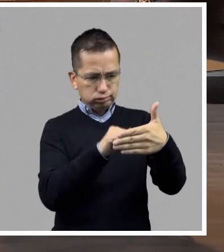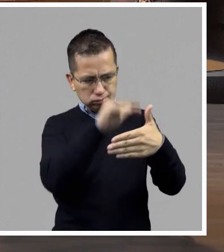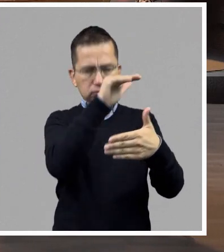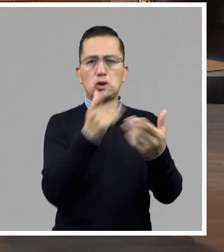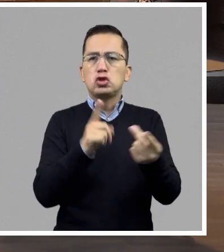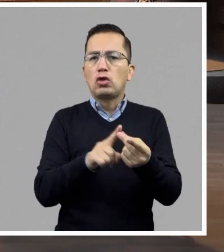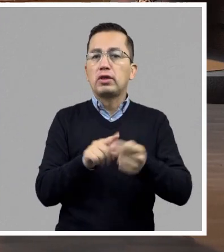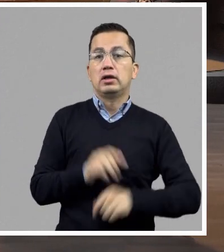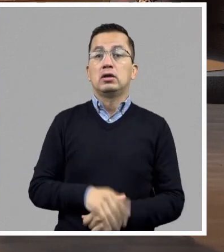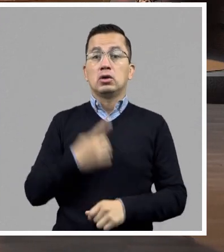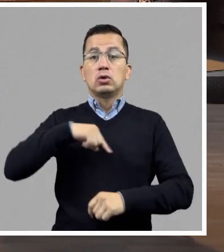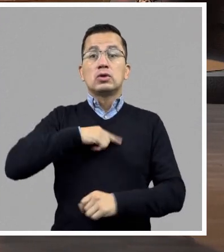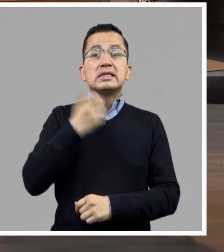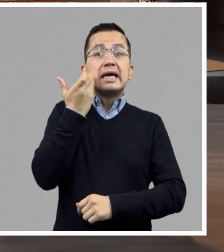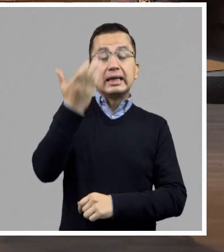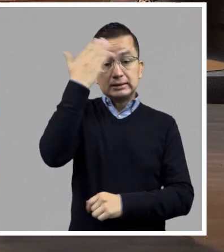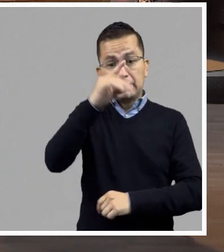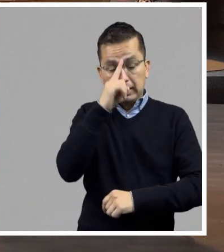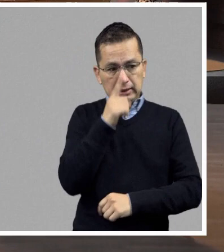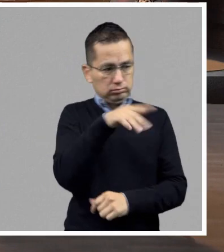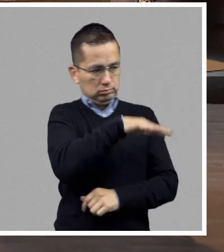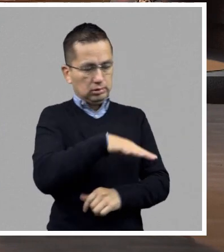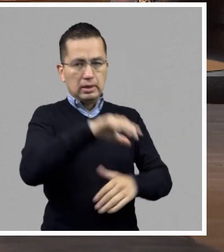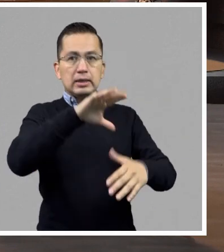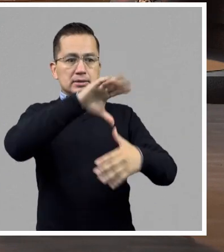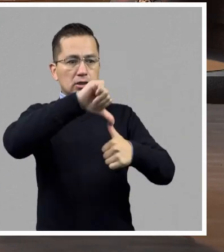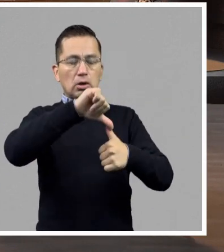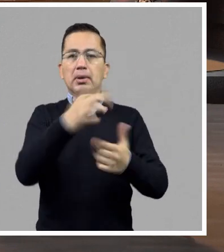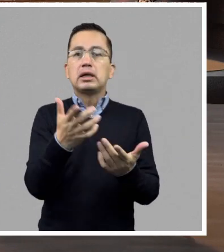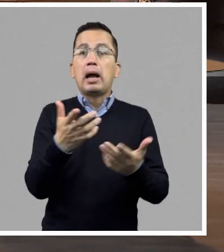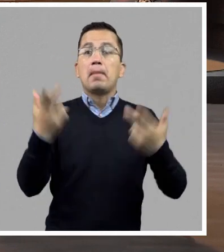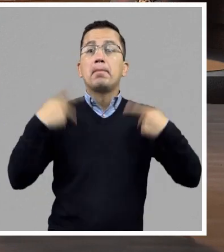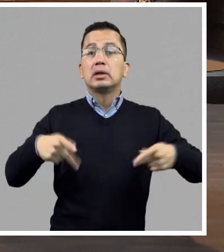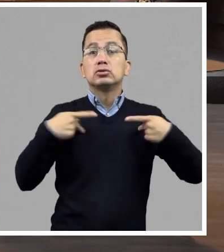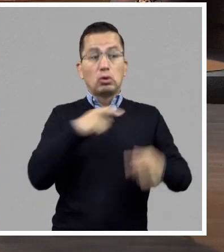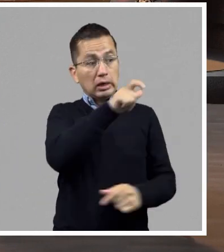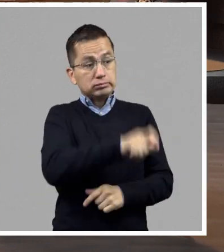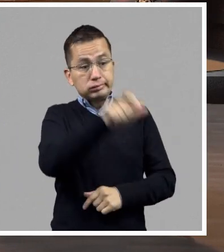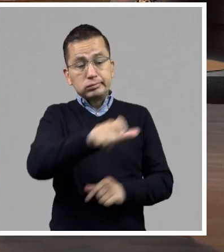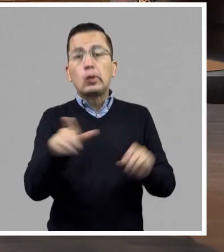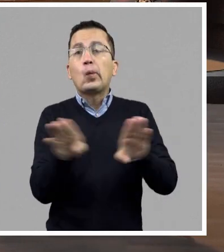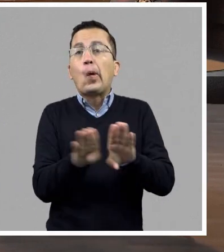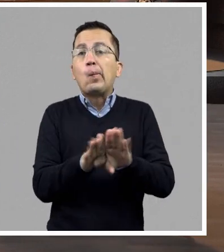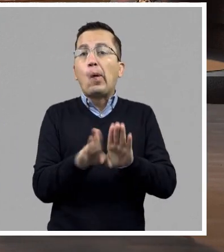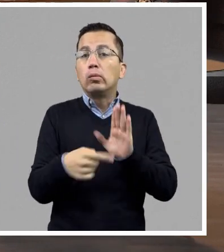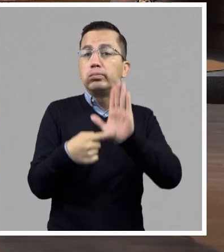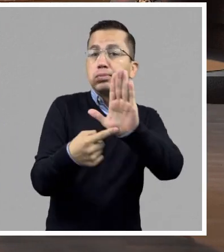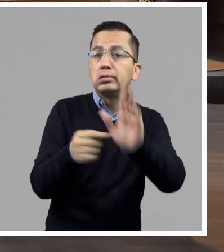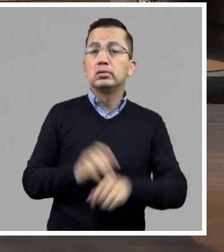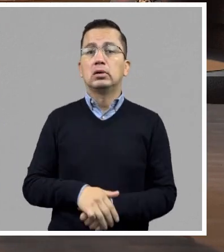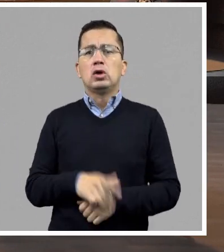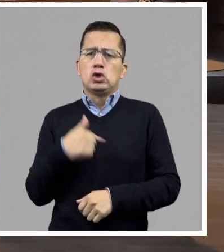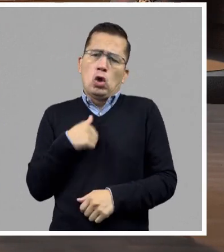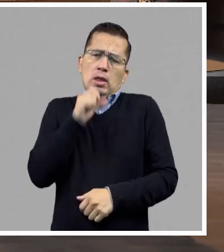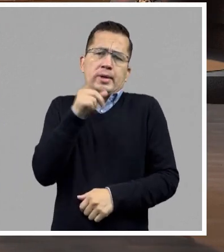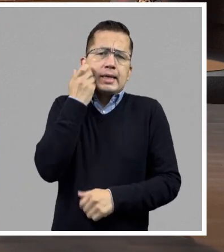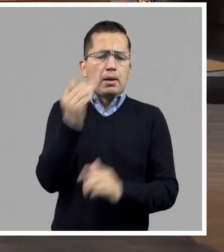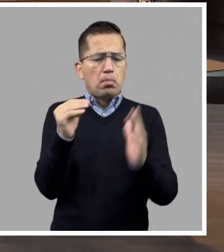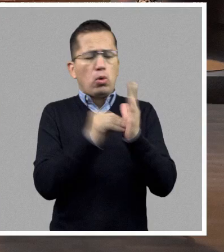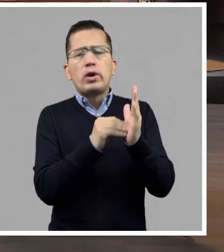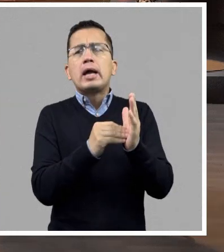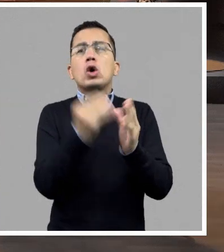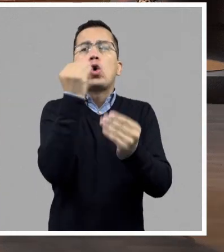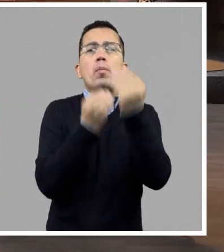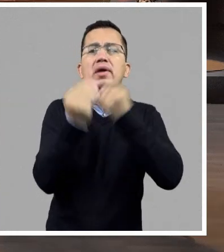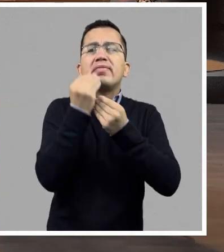vivos humanos y no humanos originalmente yo quería hablar de comida también pero bueno hicimos la lista de lo que queríamos contar